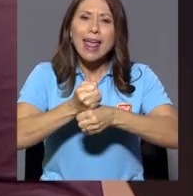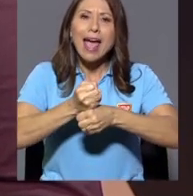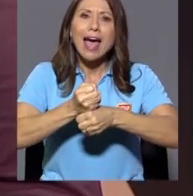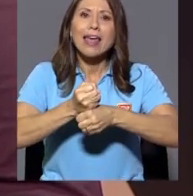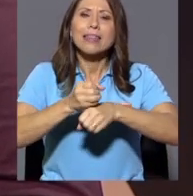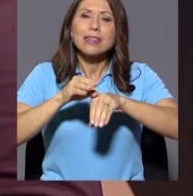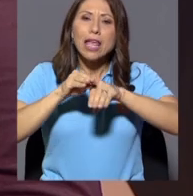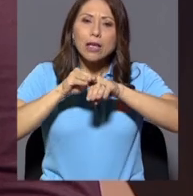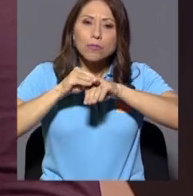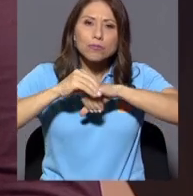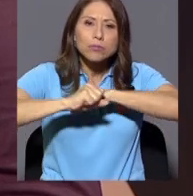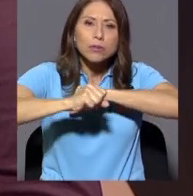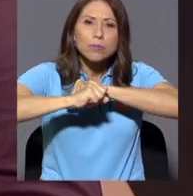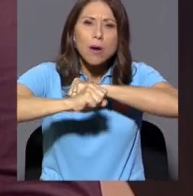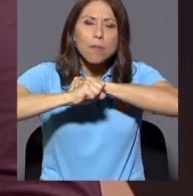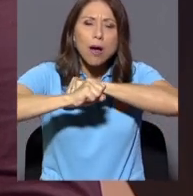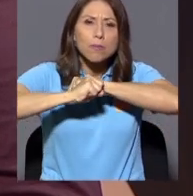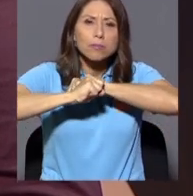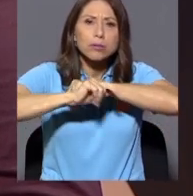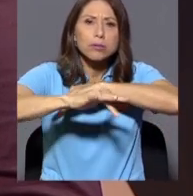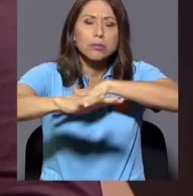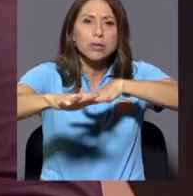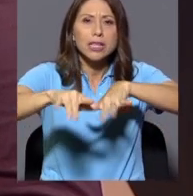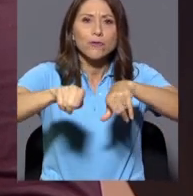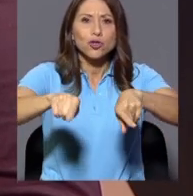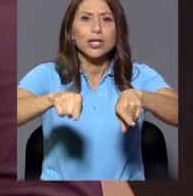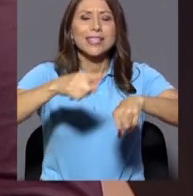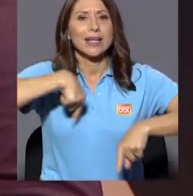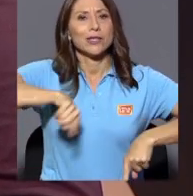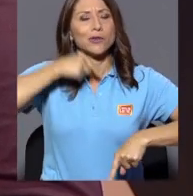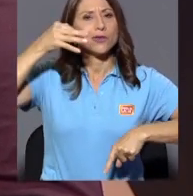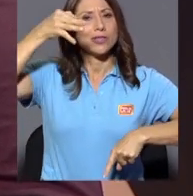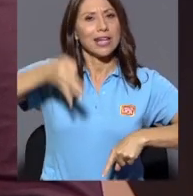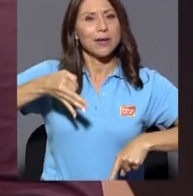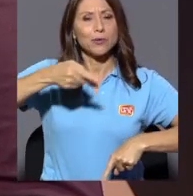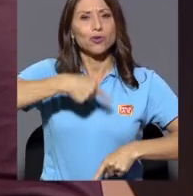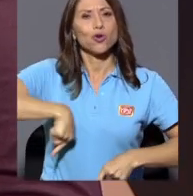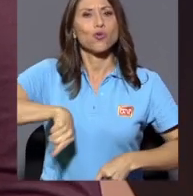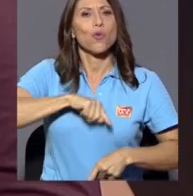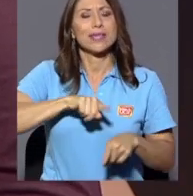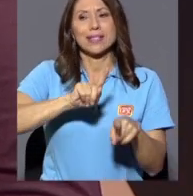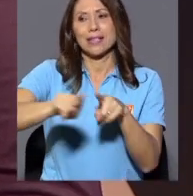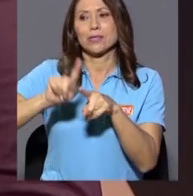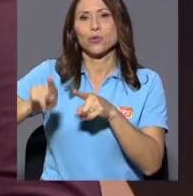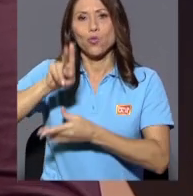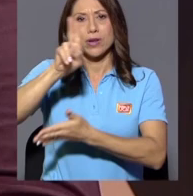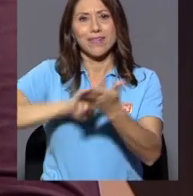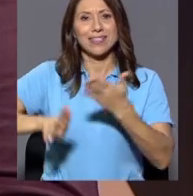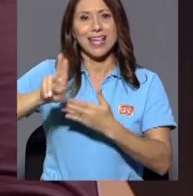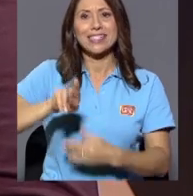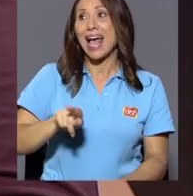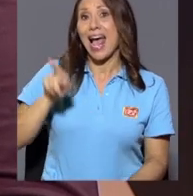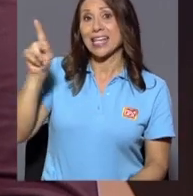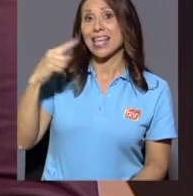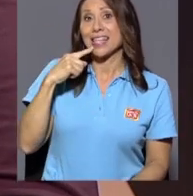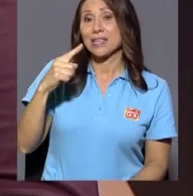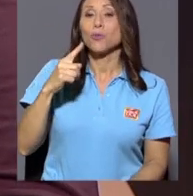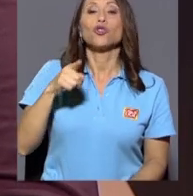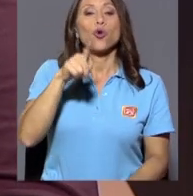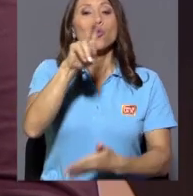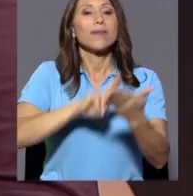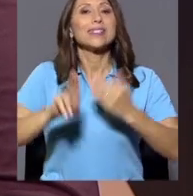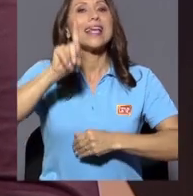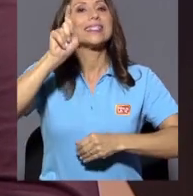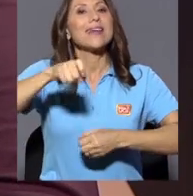difusión está nosotros creemos que nuestras universidades allá decimos tienen que trabajar en el